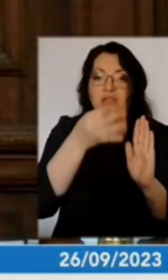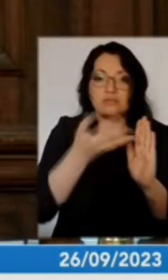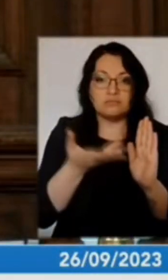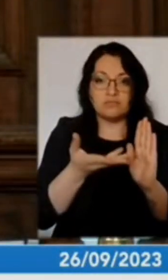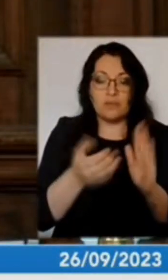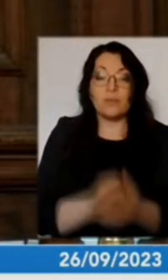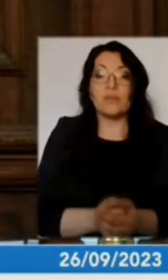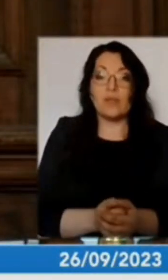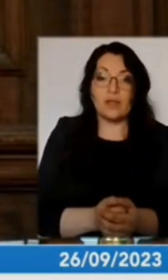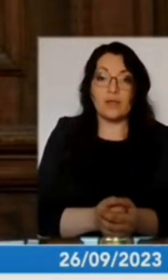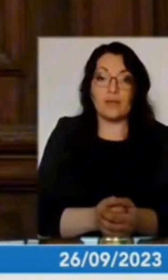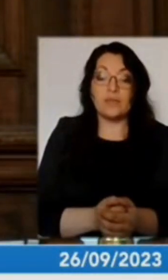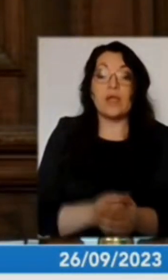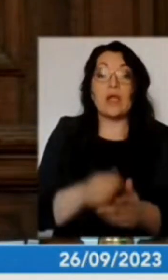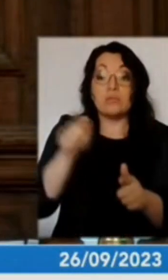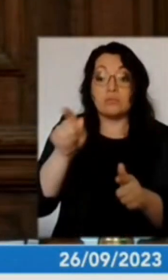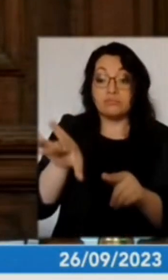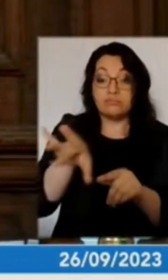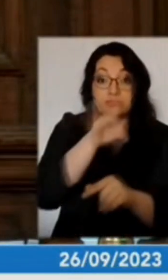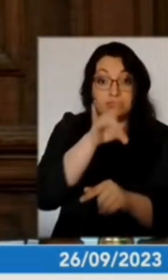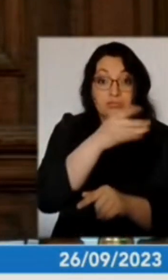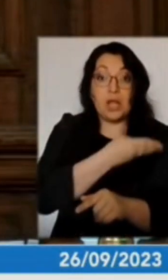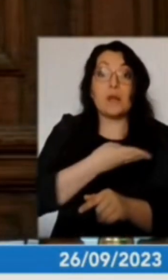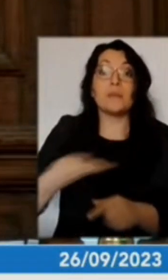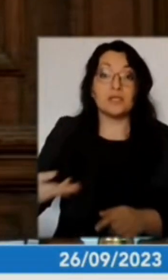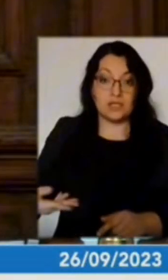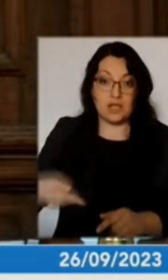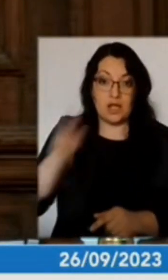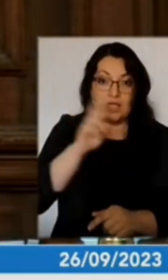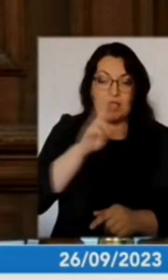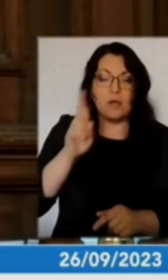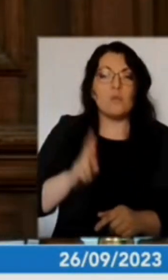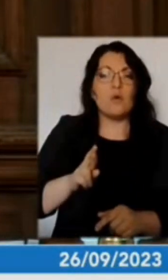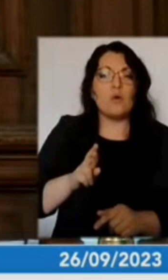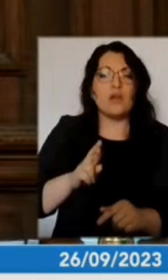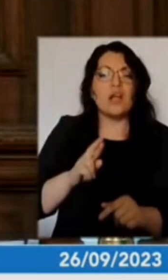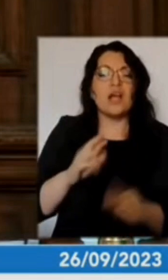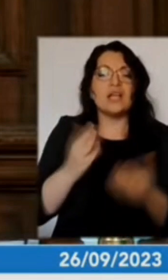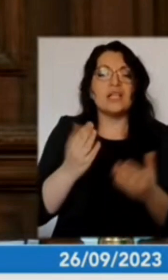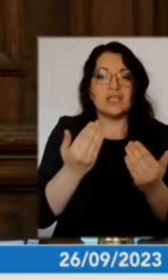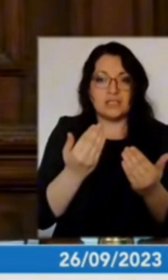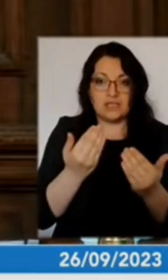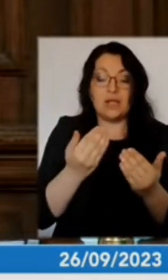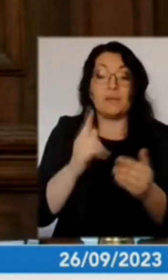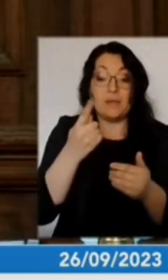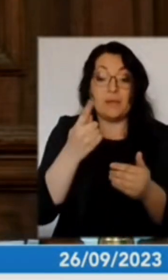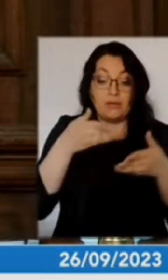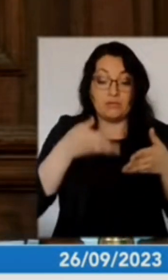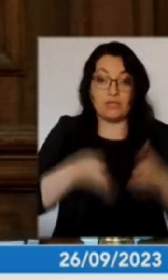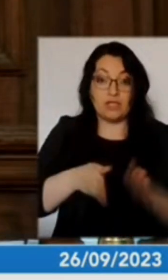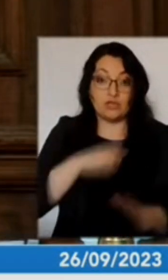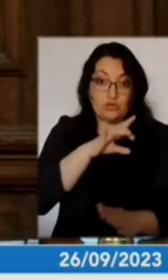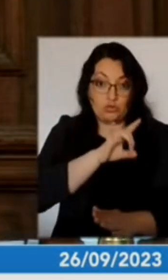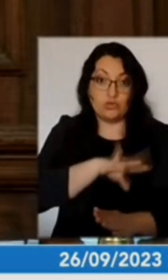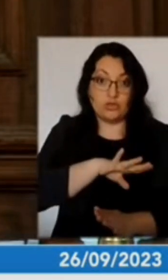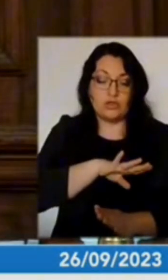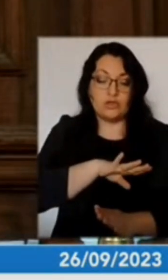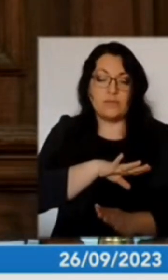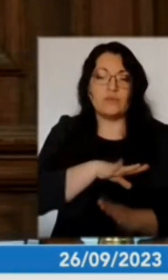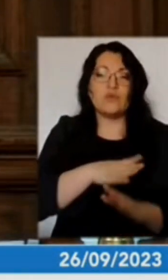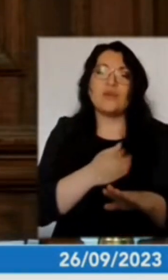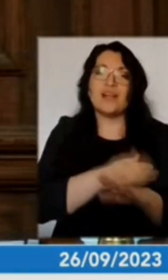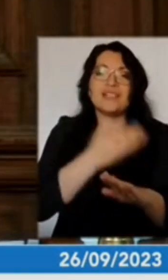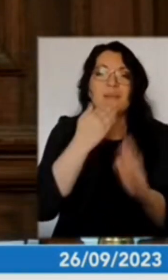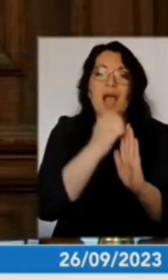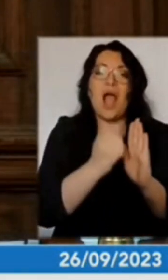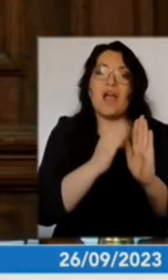Para ser elegido presidente de la República se requiere tener la nacionalidad chilena, de acuerdo a lo dispuesto en los literales A o B del inciso 1